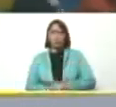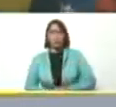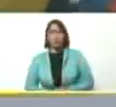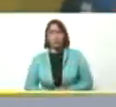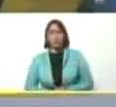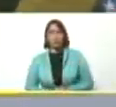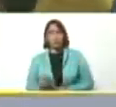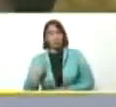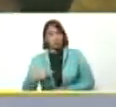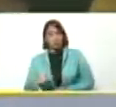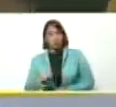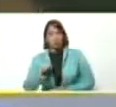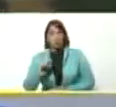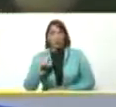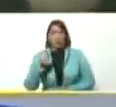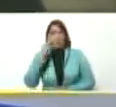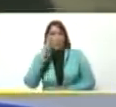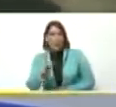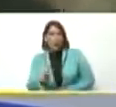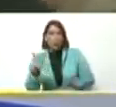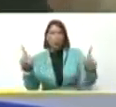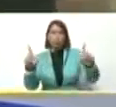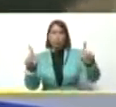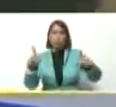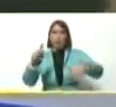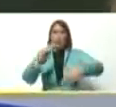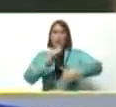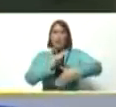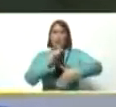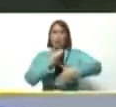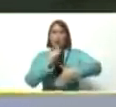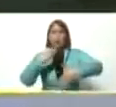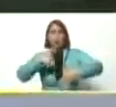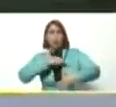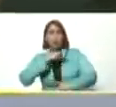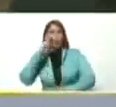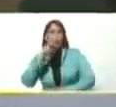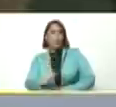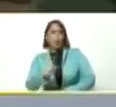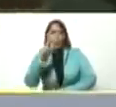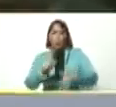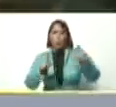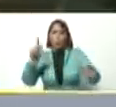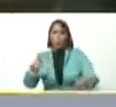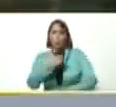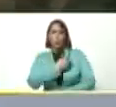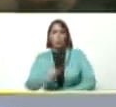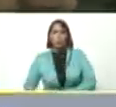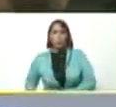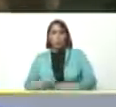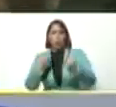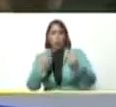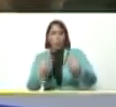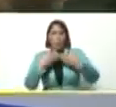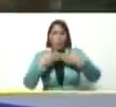teníamos allí puesto Telesur y estábamos viendo los presidentes cómo se inauguraba aquí